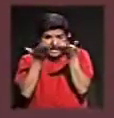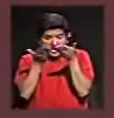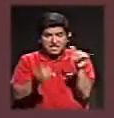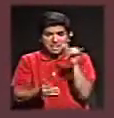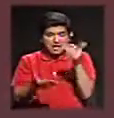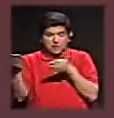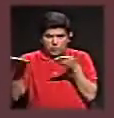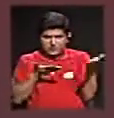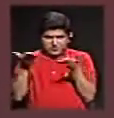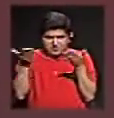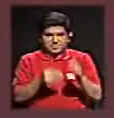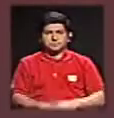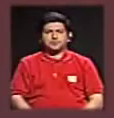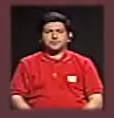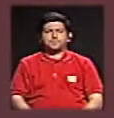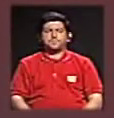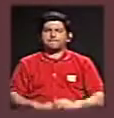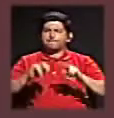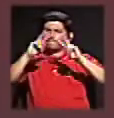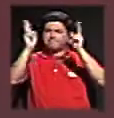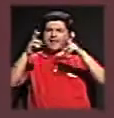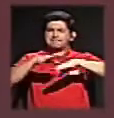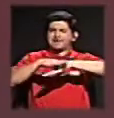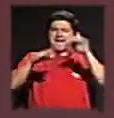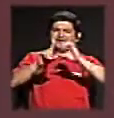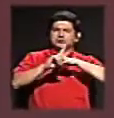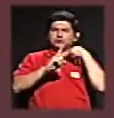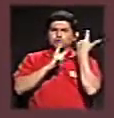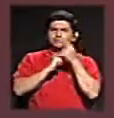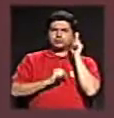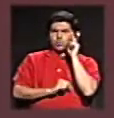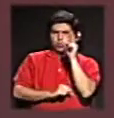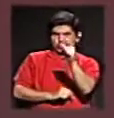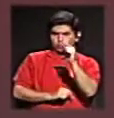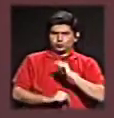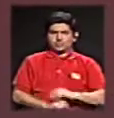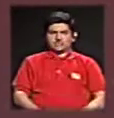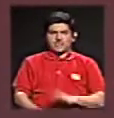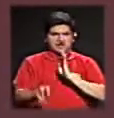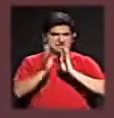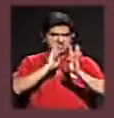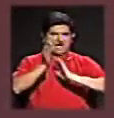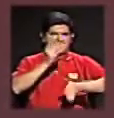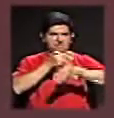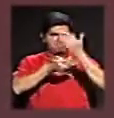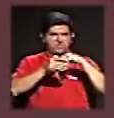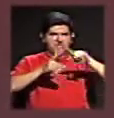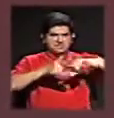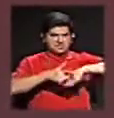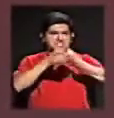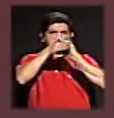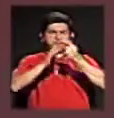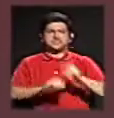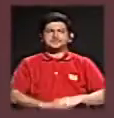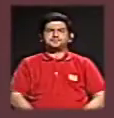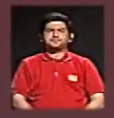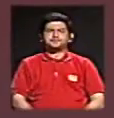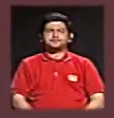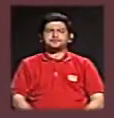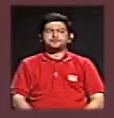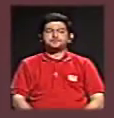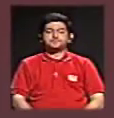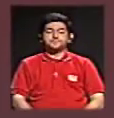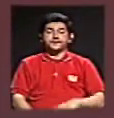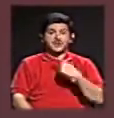mismos servicios. Ahora, sobre el tema de exclusión social que usted me hablaba al inicio, lo que habría